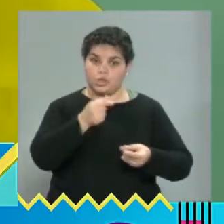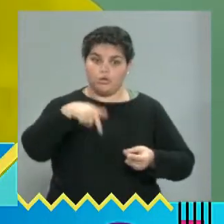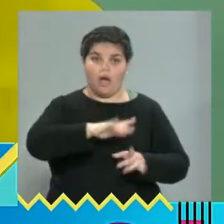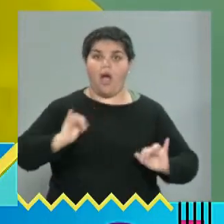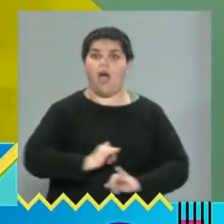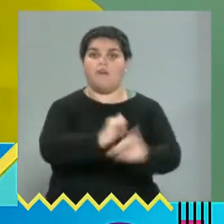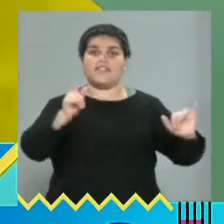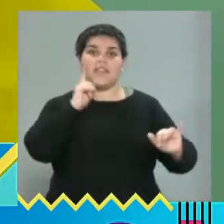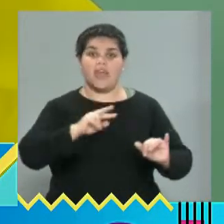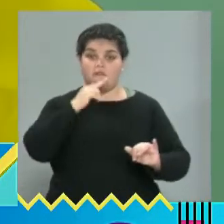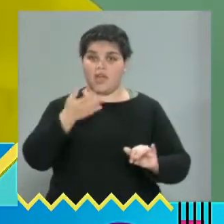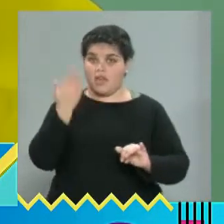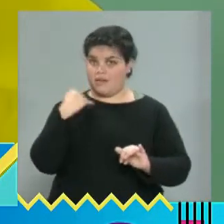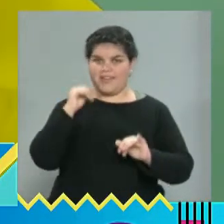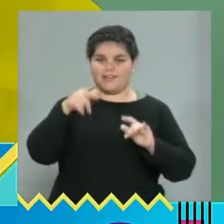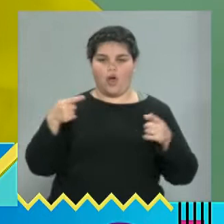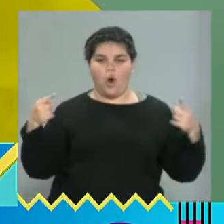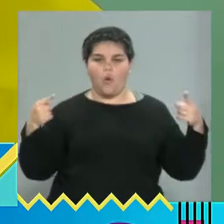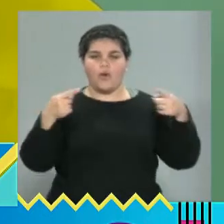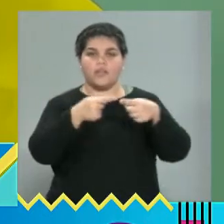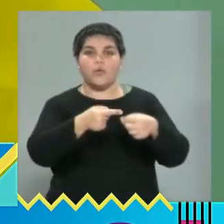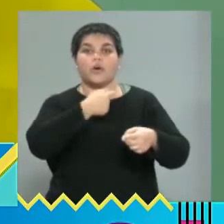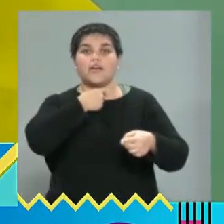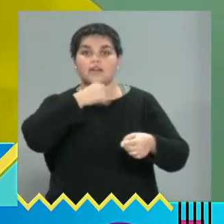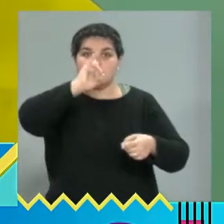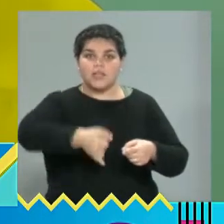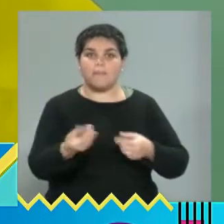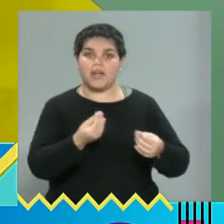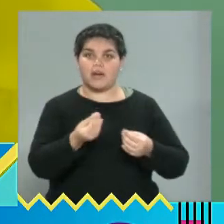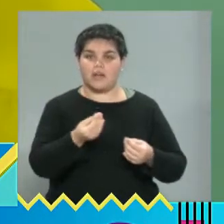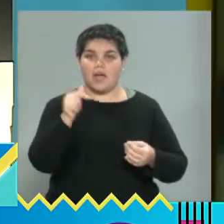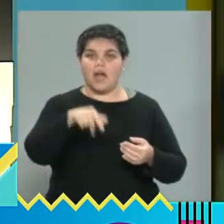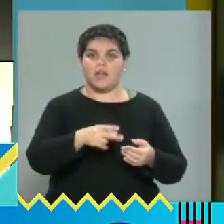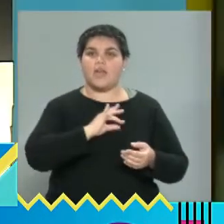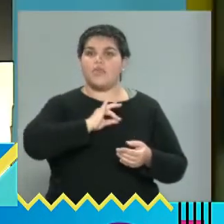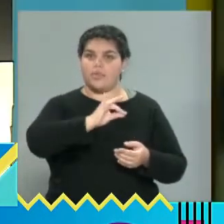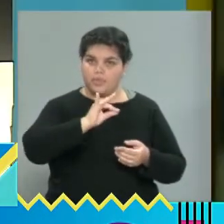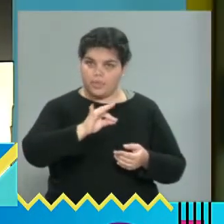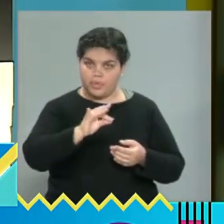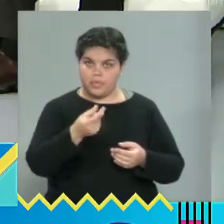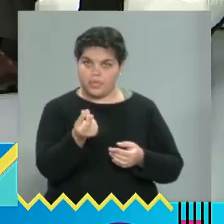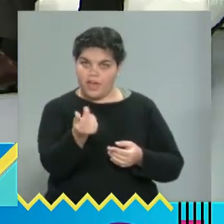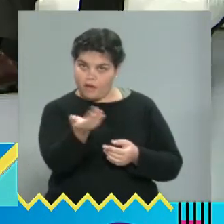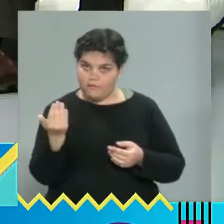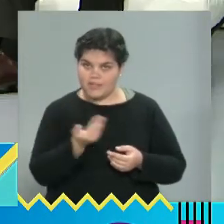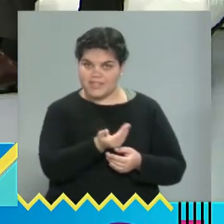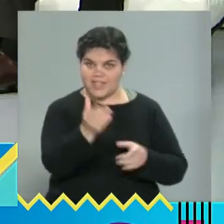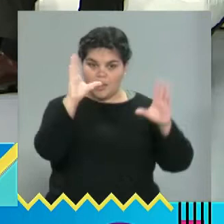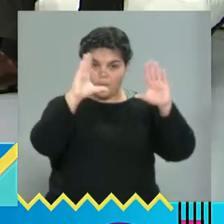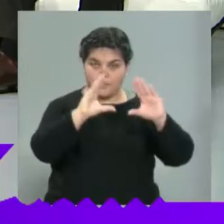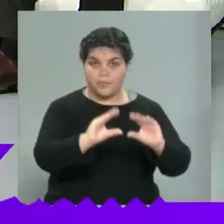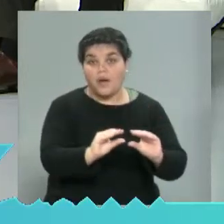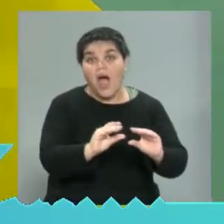sentido, de aumentar la meta de reducción del déficit. Va en ese sentido, hay que ver si la